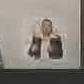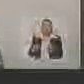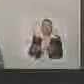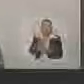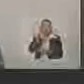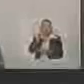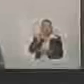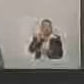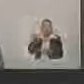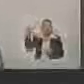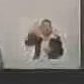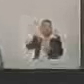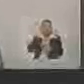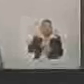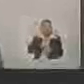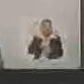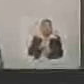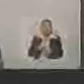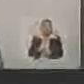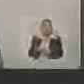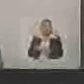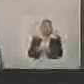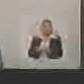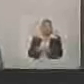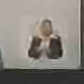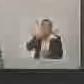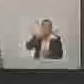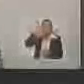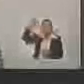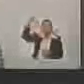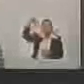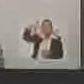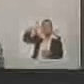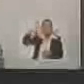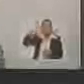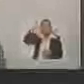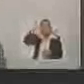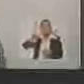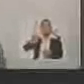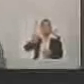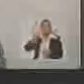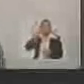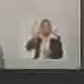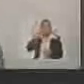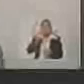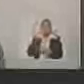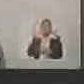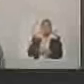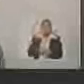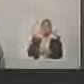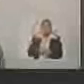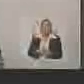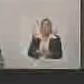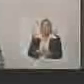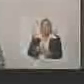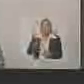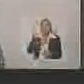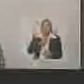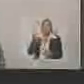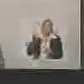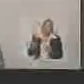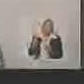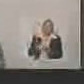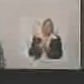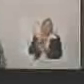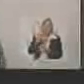nuevos elementos, que por medio de bases de colaboración con la policía auxiliar y con la policía bancaria, seguramente devolveremos la tranquilidad